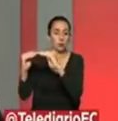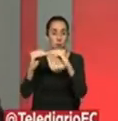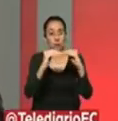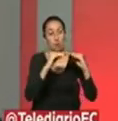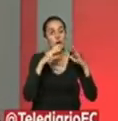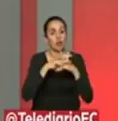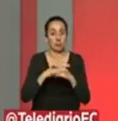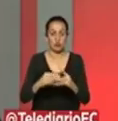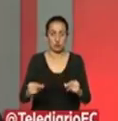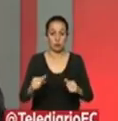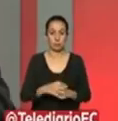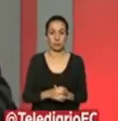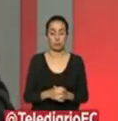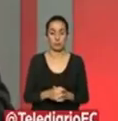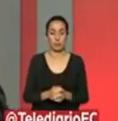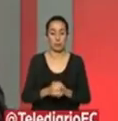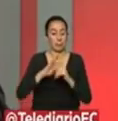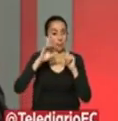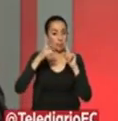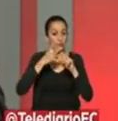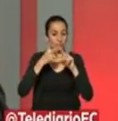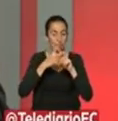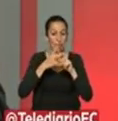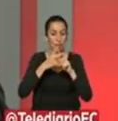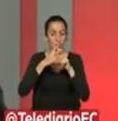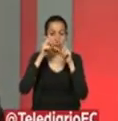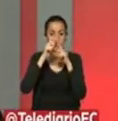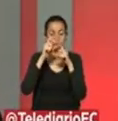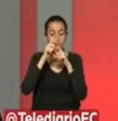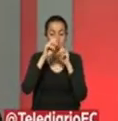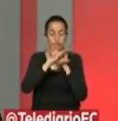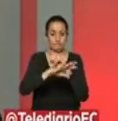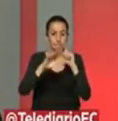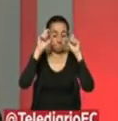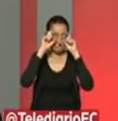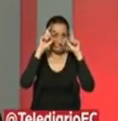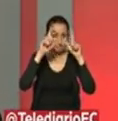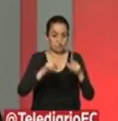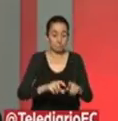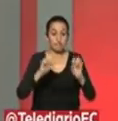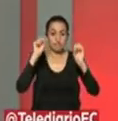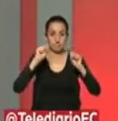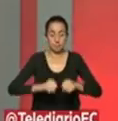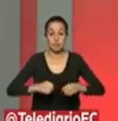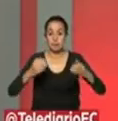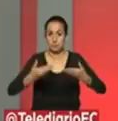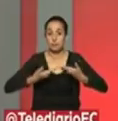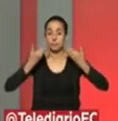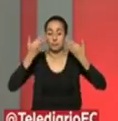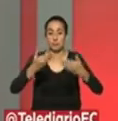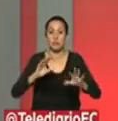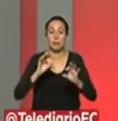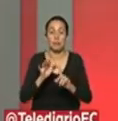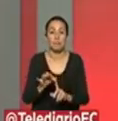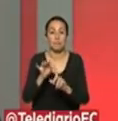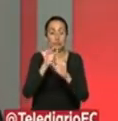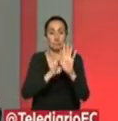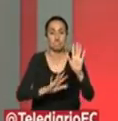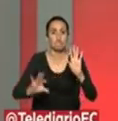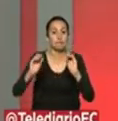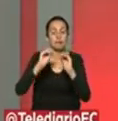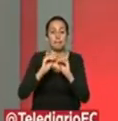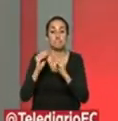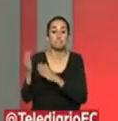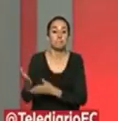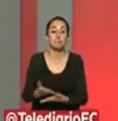que se resuelvan primero. Segundo, un tema conceptual. La fiscalización es el momento idóneo y expedito para